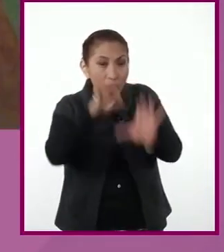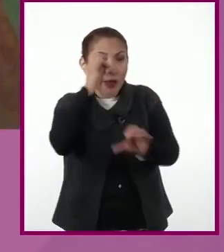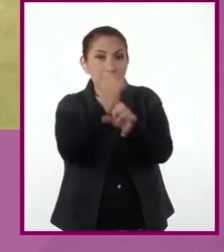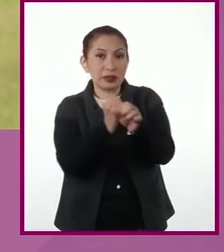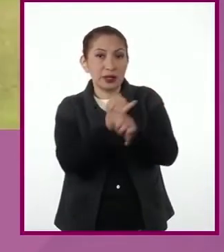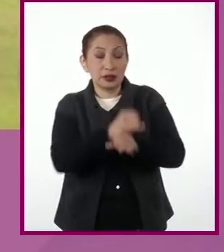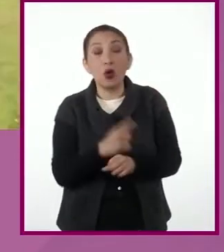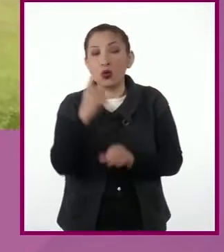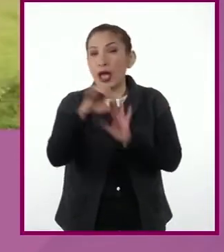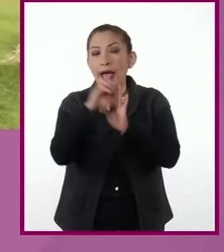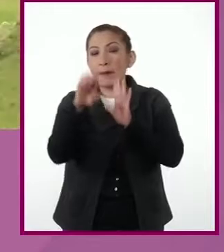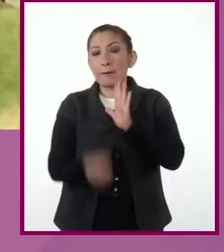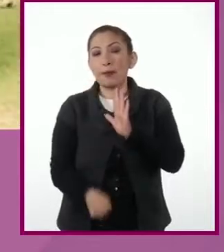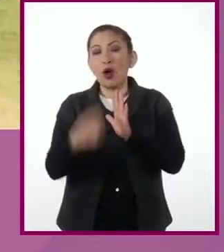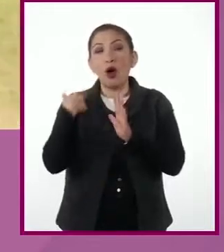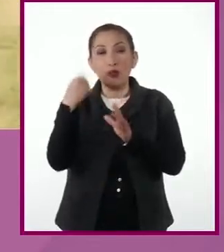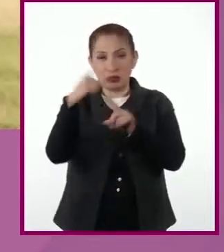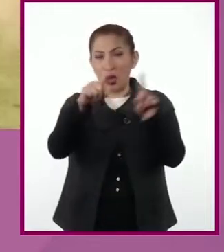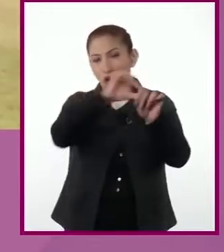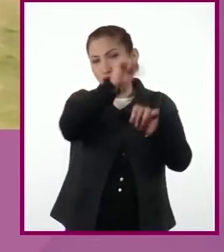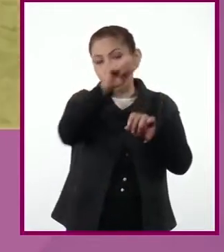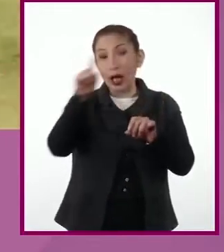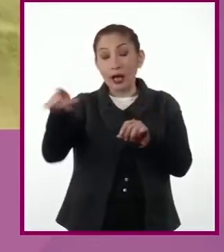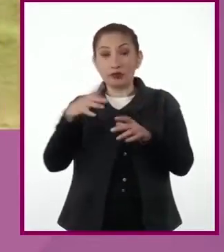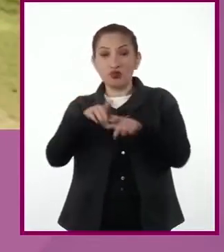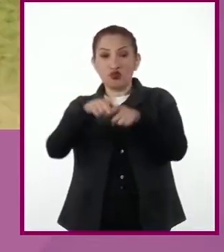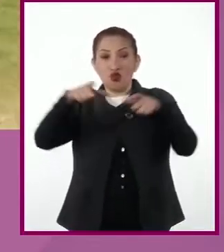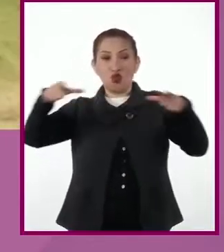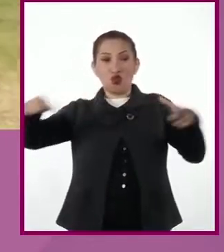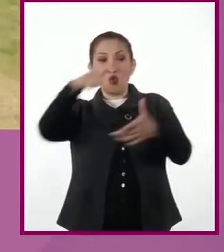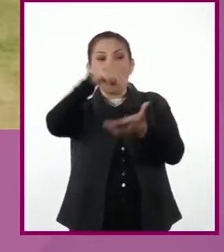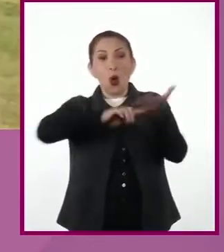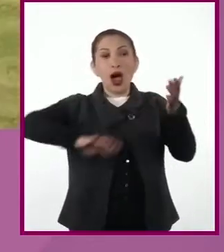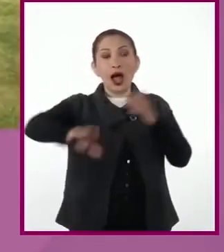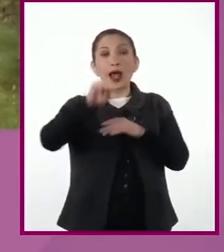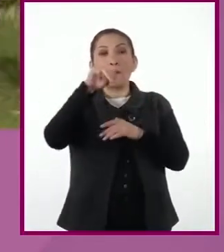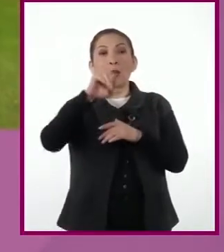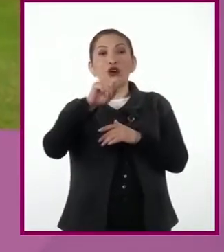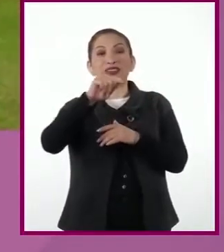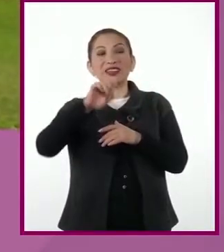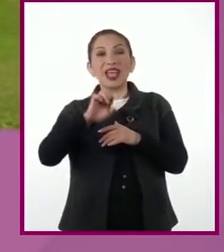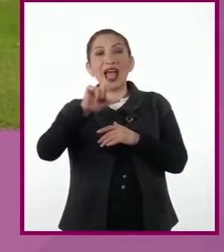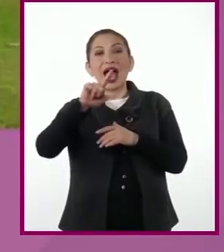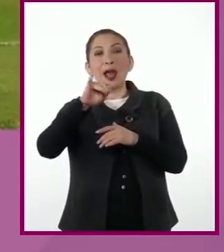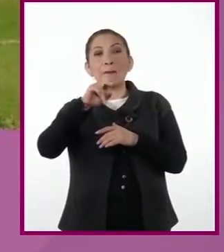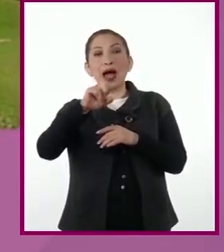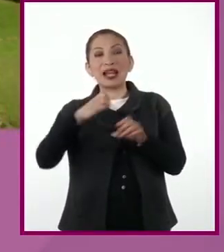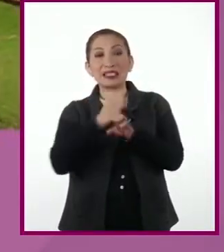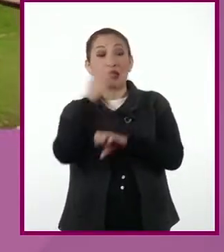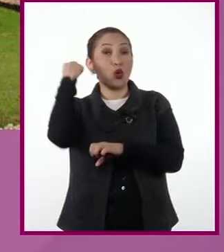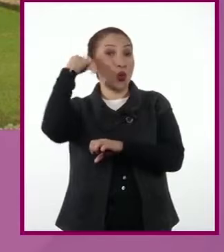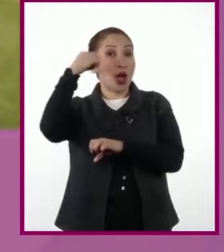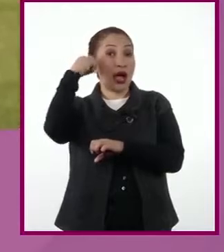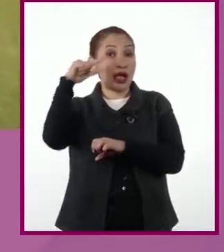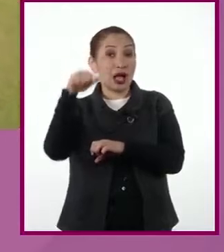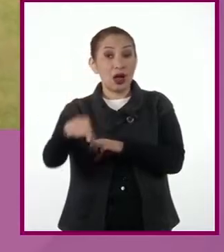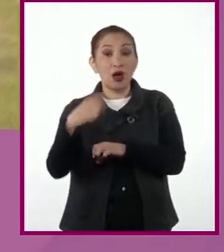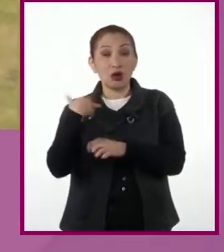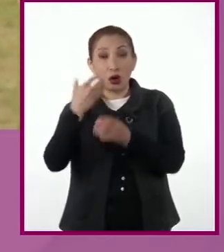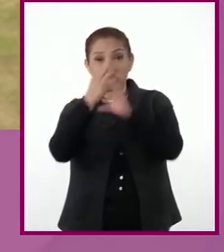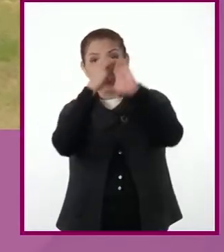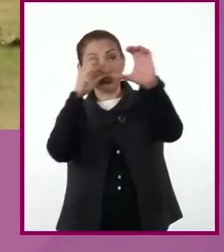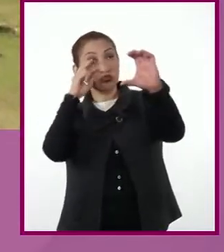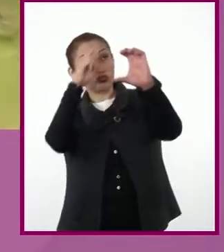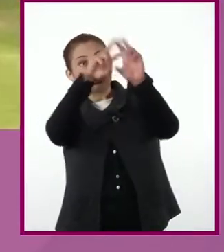estudios. Un buen ejemplo, entre muchos, es la impresionante zona arqueológica de Monte Albán, en el estado de Oaxaca, con su